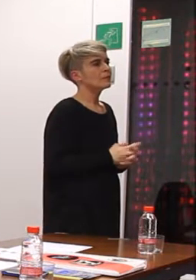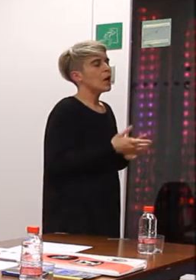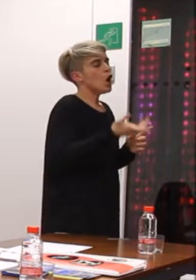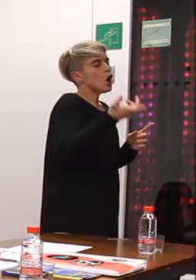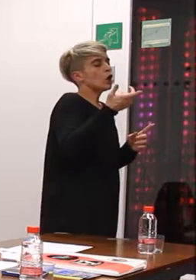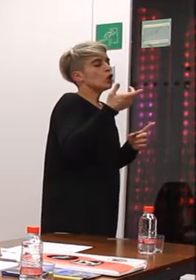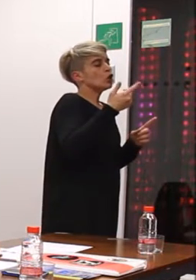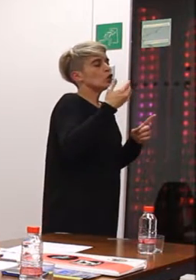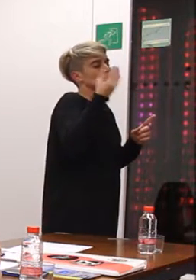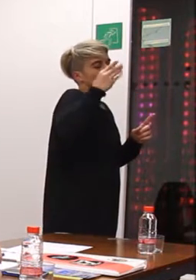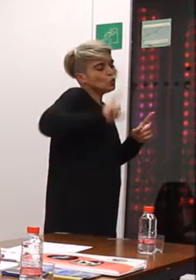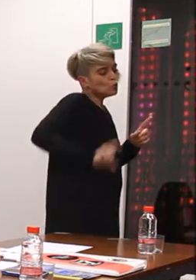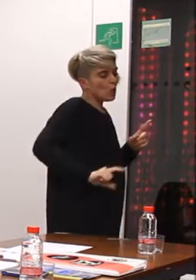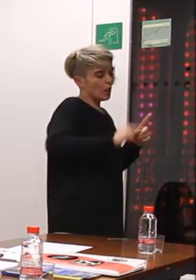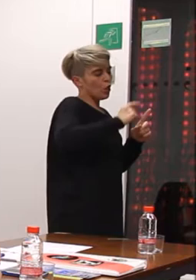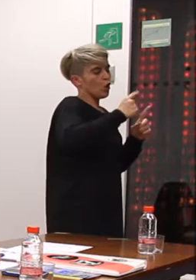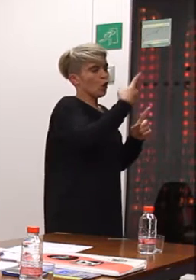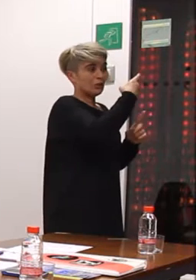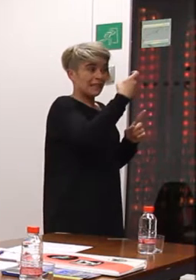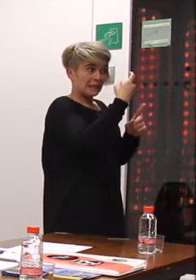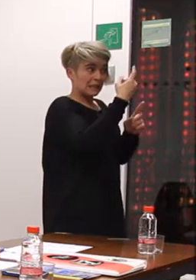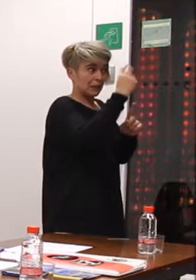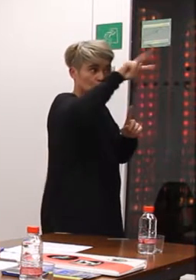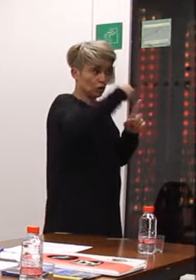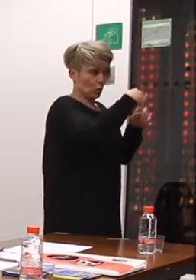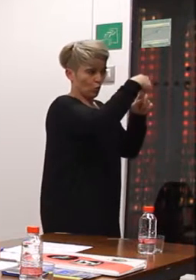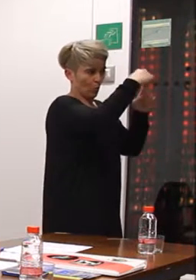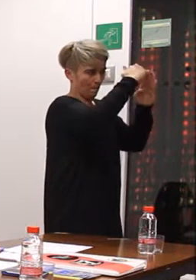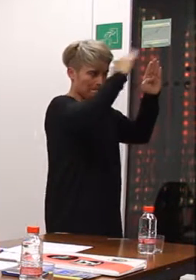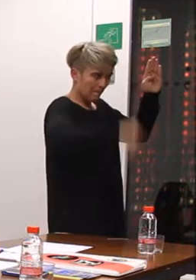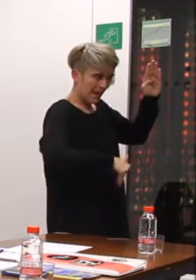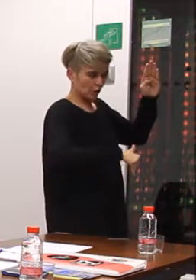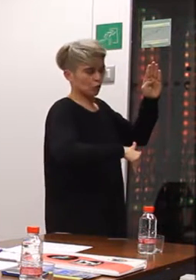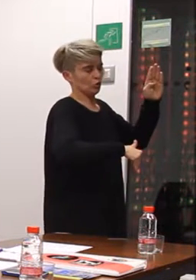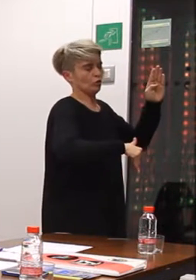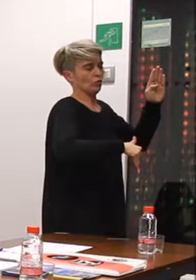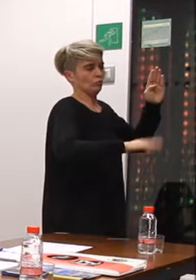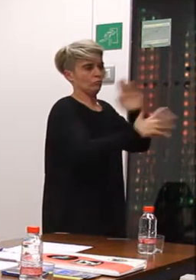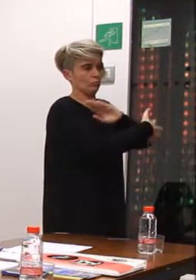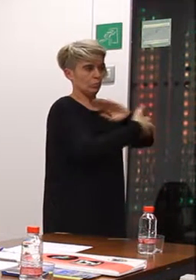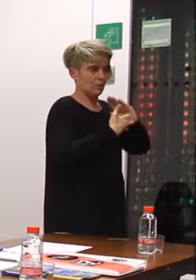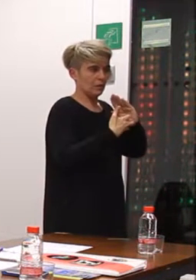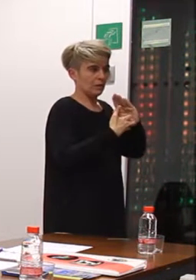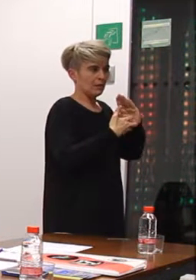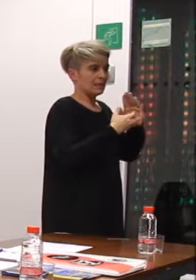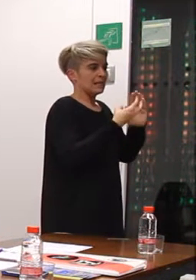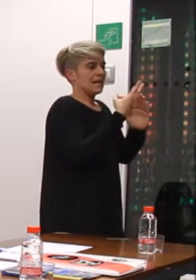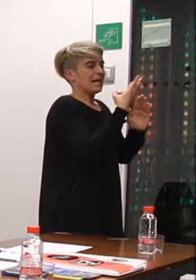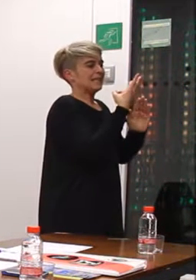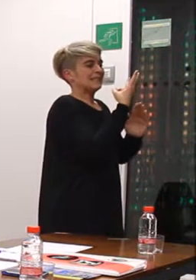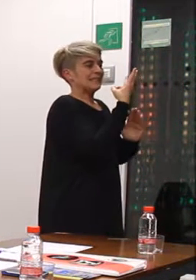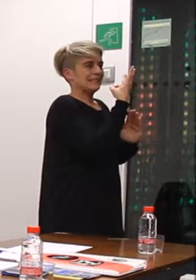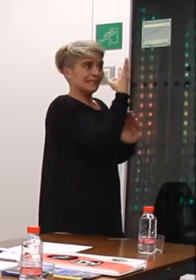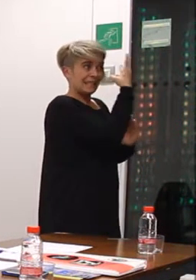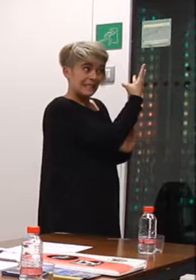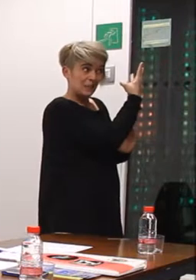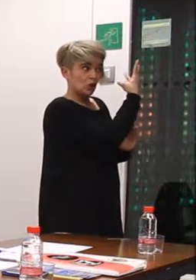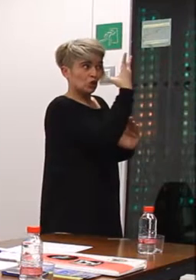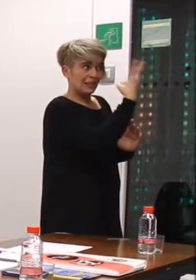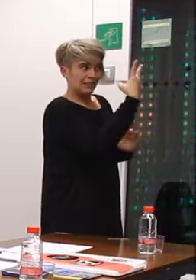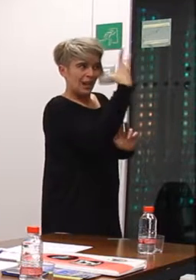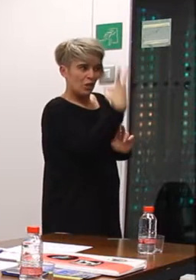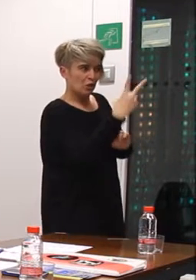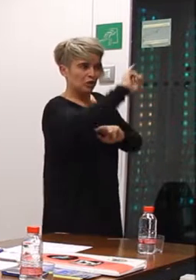de 662 euros al mes, y pobreza severa indica a aquellas personas que cobran menos de 332 euros al